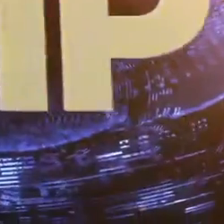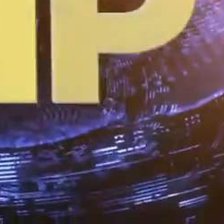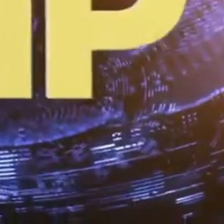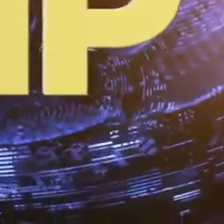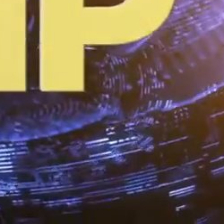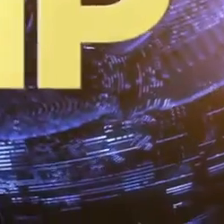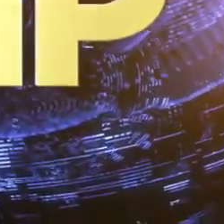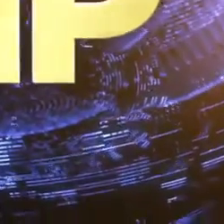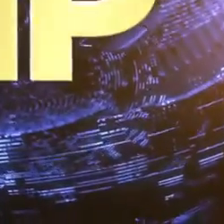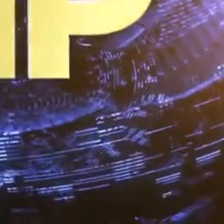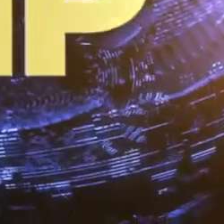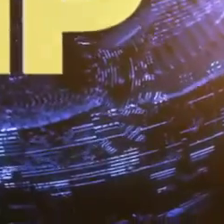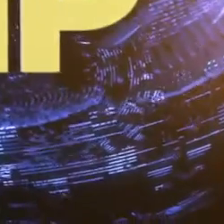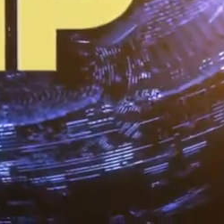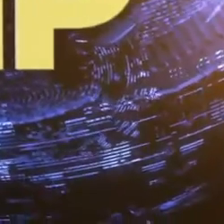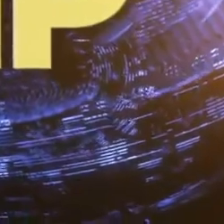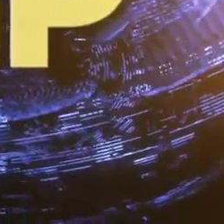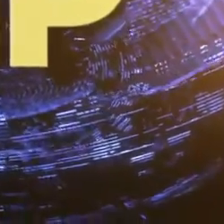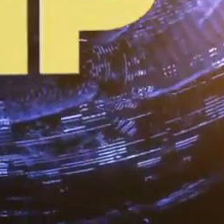titulares.